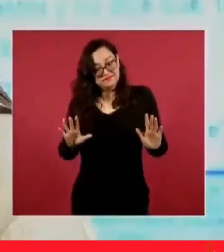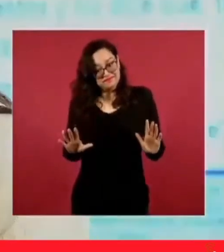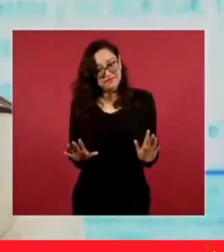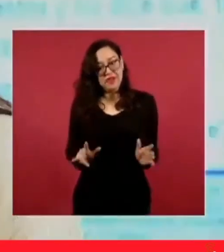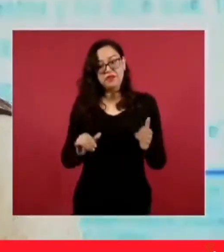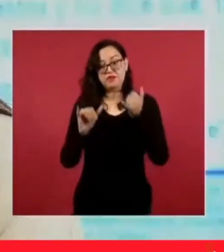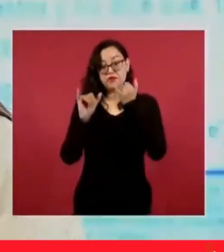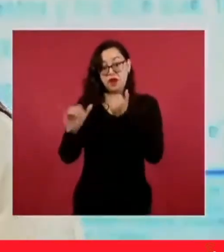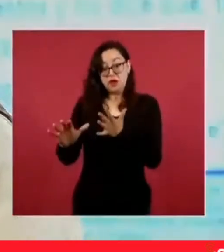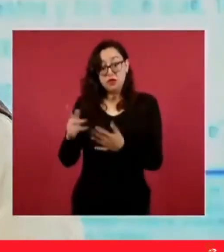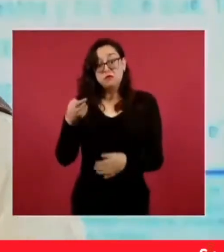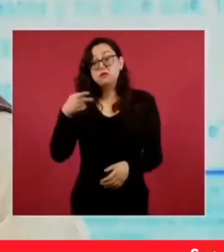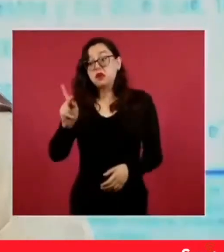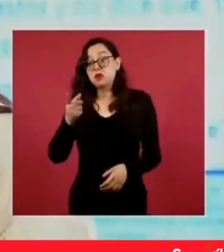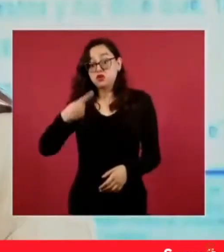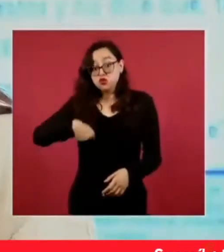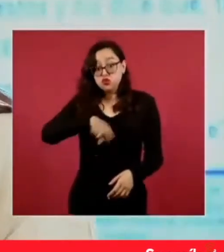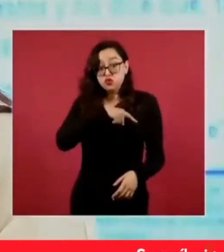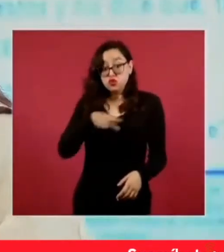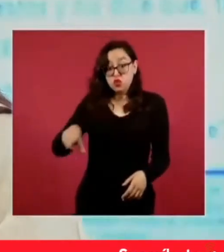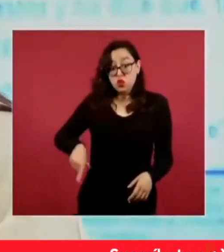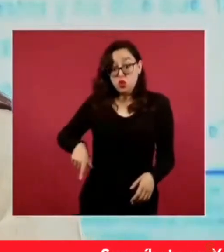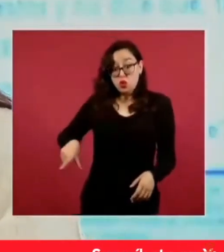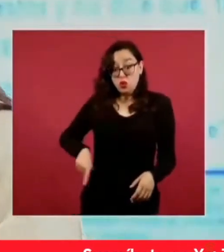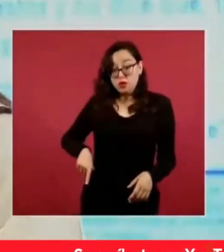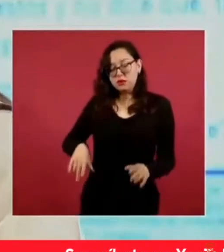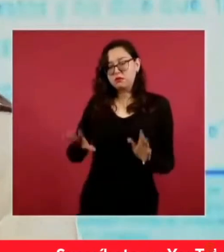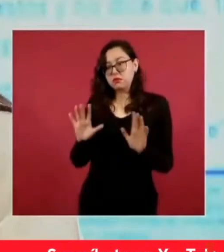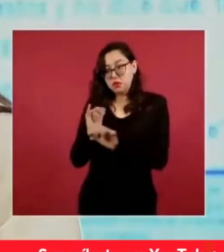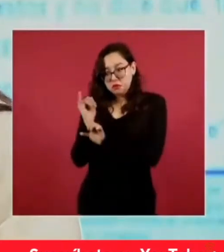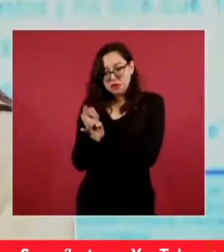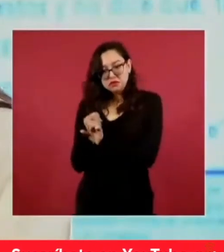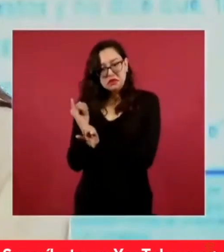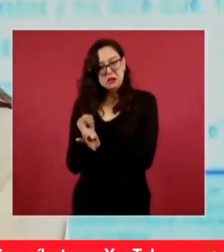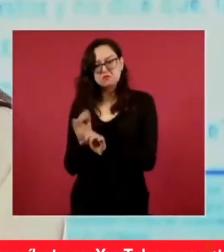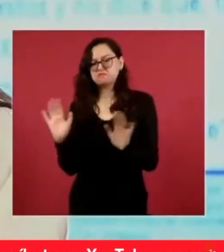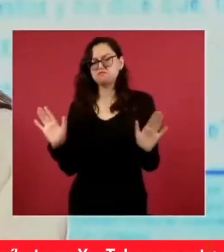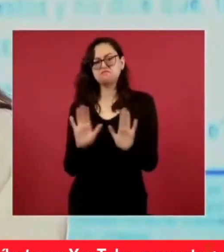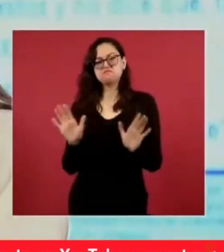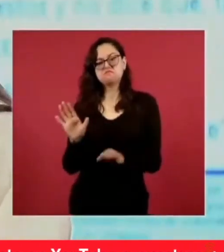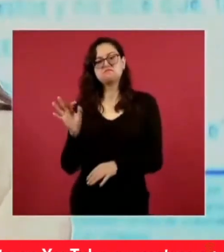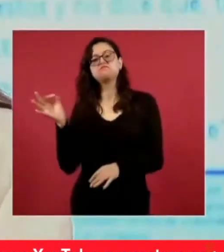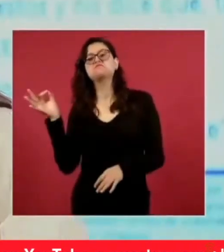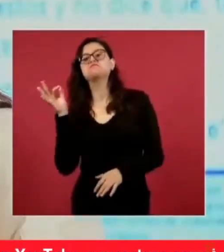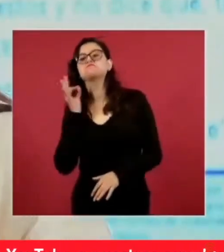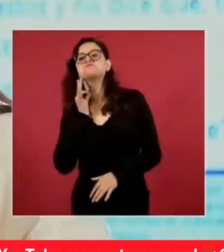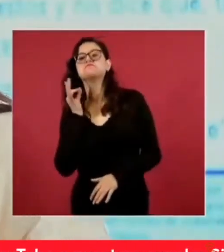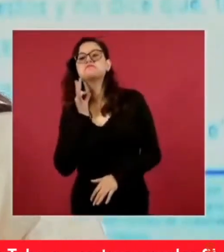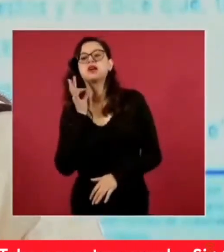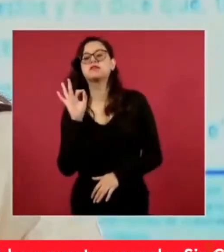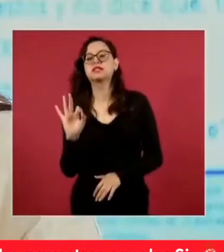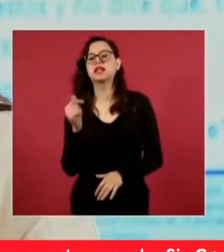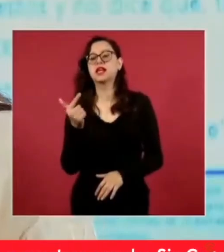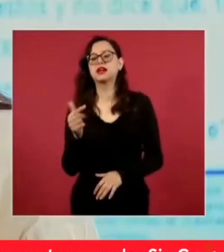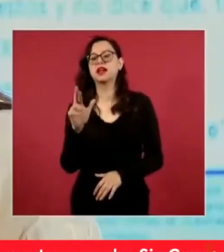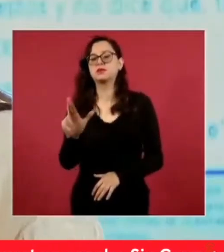le compete al gobierno federal, al gobierno de México, sino a la Fiscalía General de la